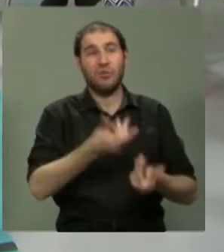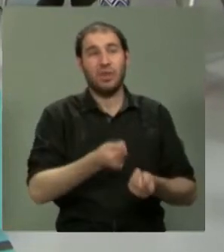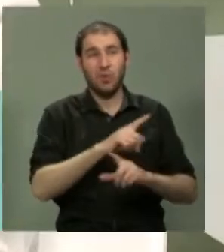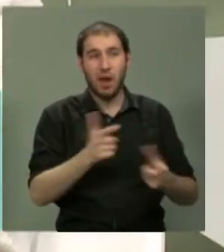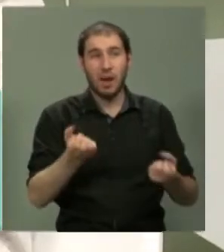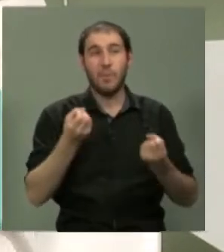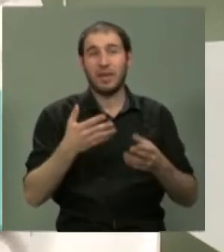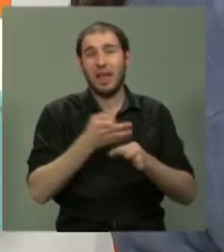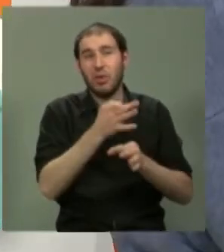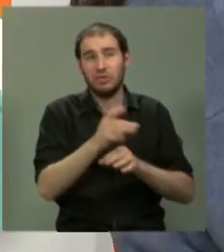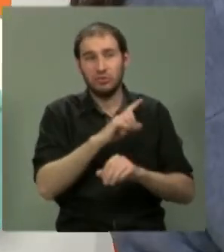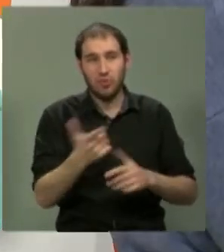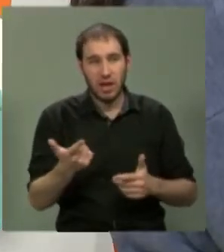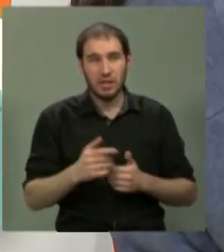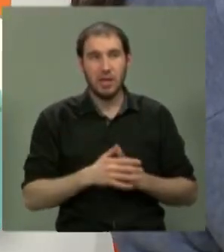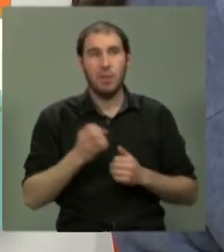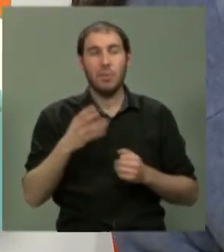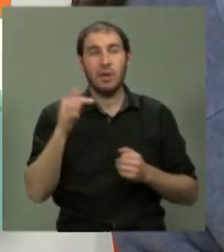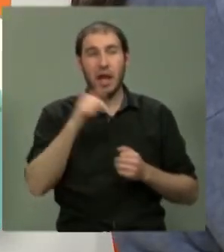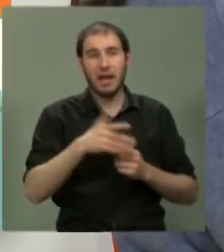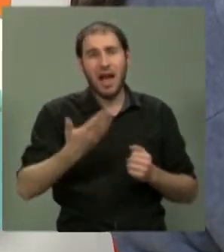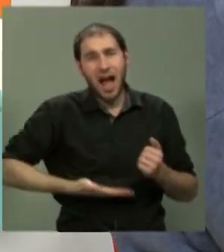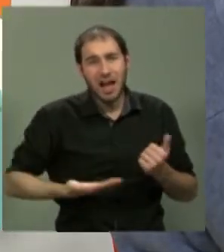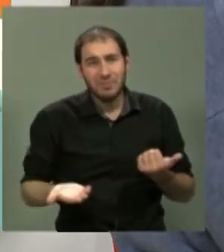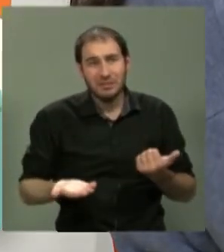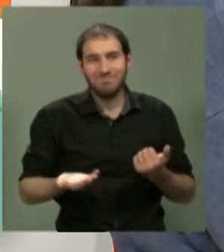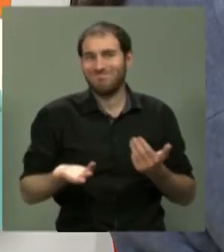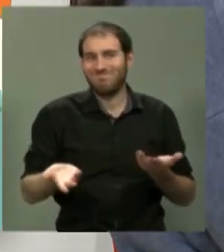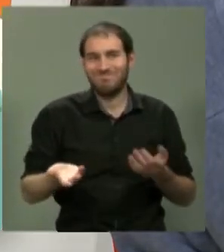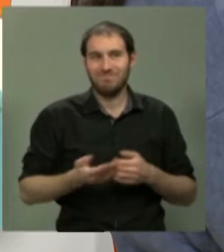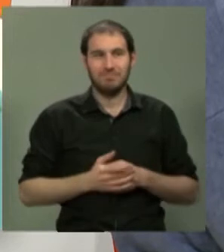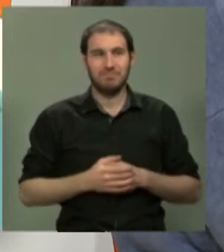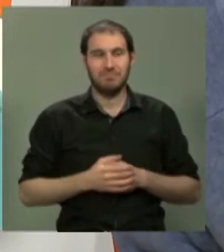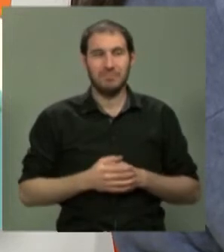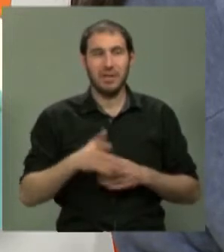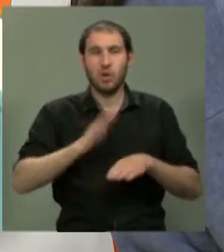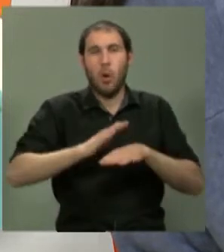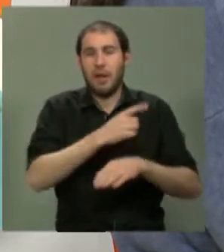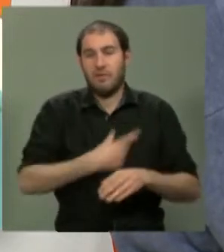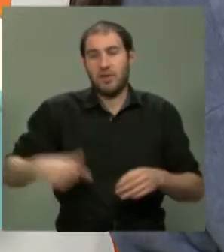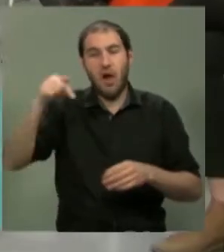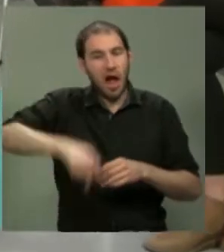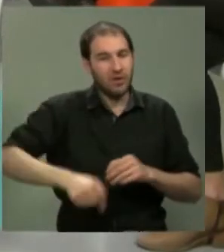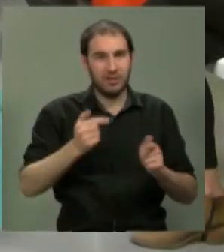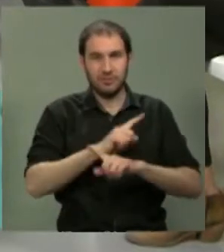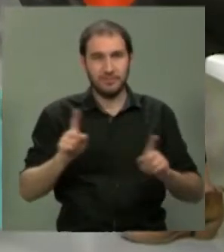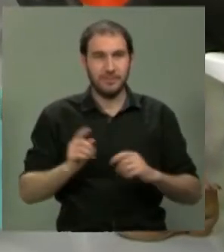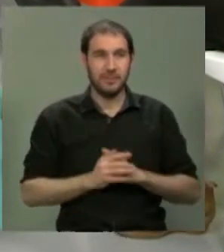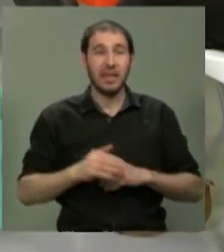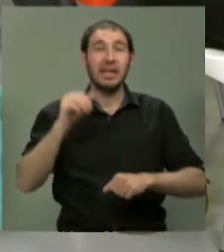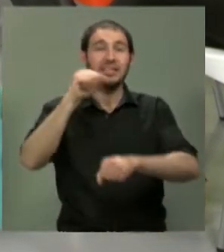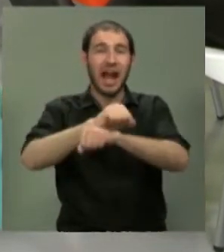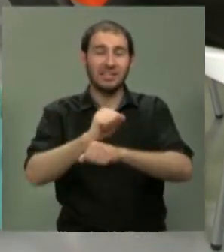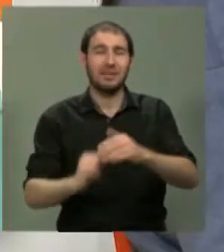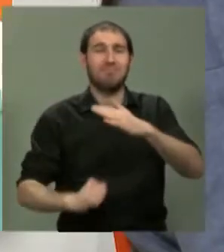porque no ha tenido educación, porque ha pasado hambre. Entonces no me parece culpar al gobierno de turno. Y si las cárceles